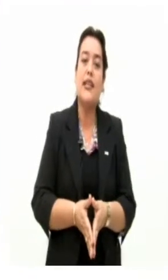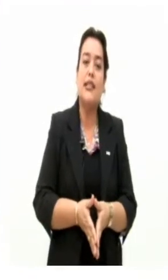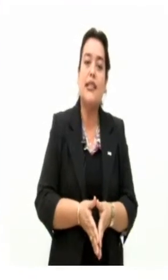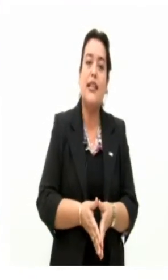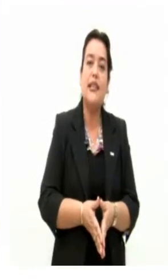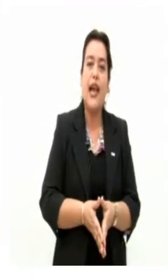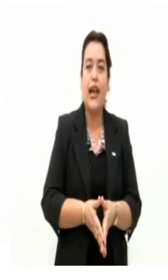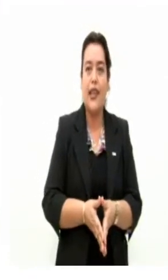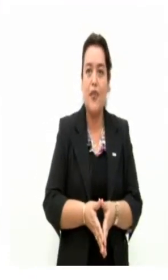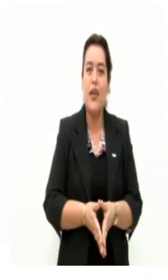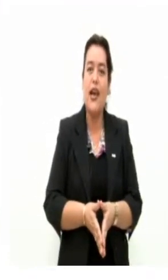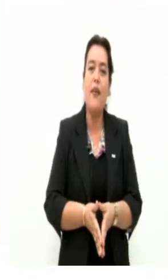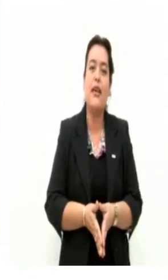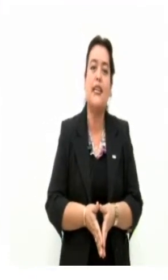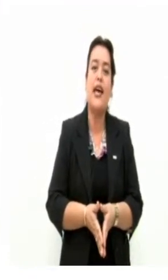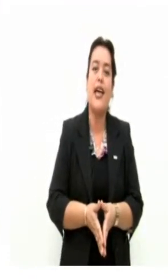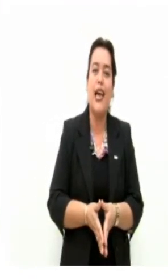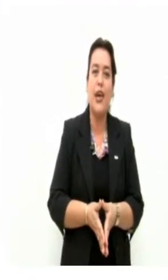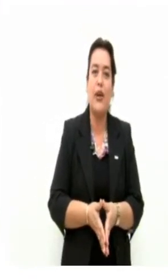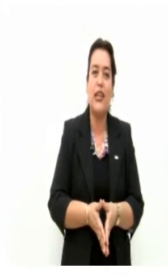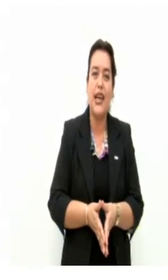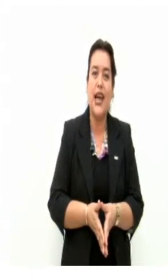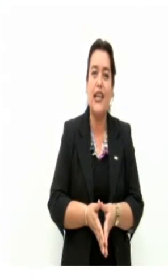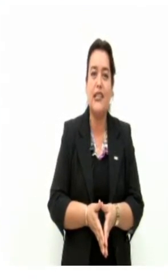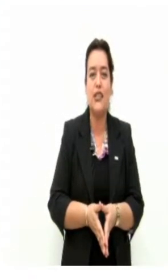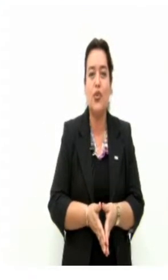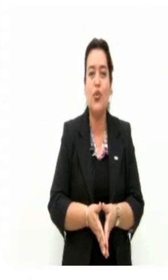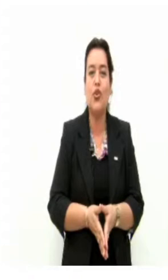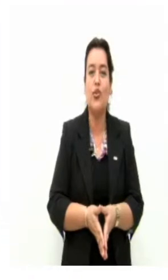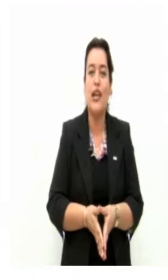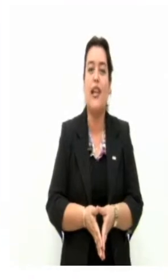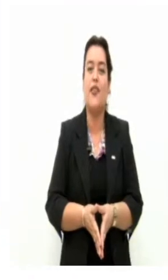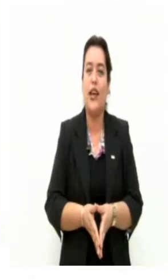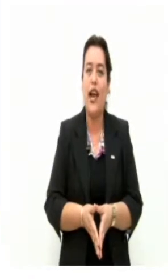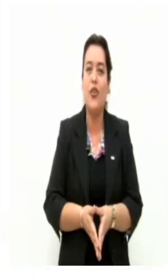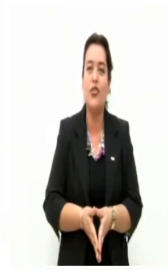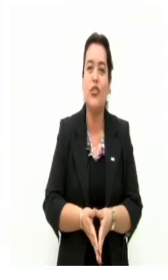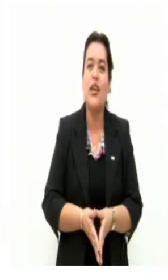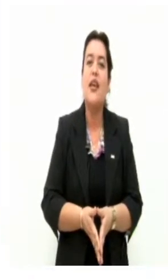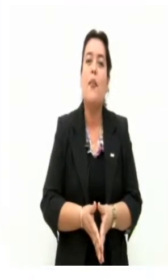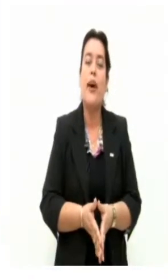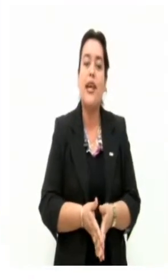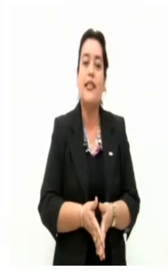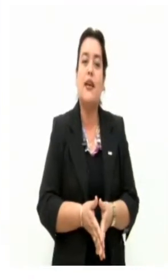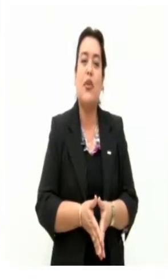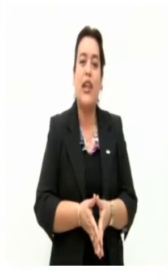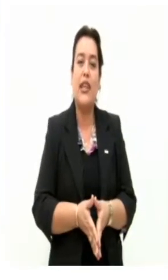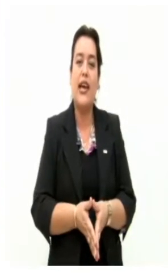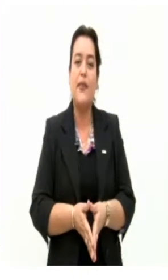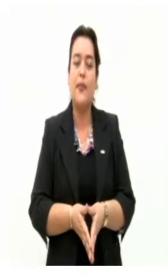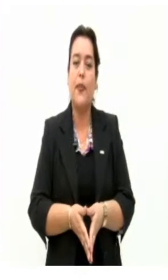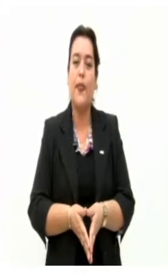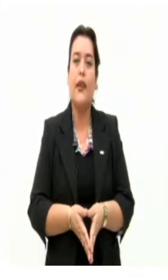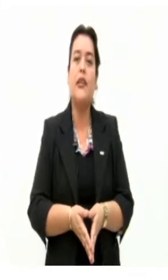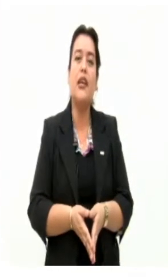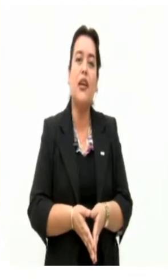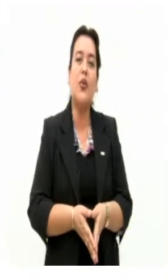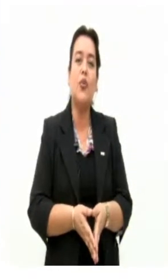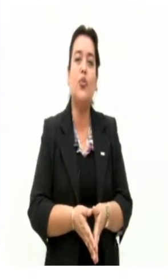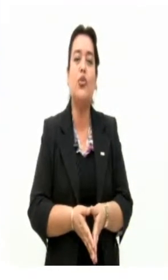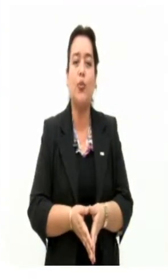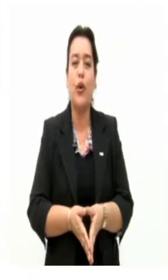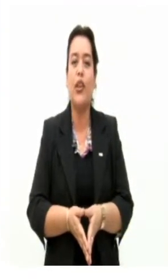tiene. Nuestra asistencia académica basada en materiales de estudio calificados para esta